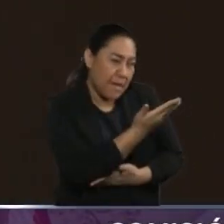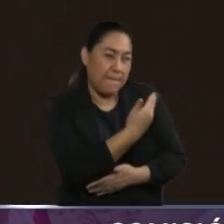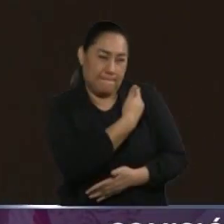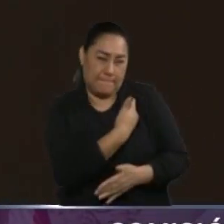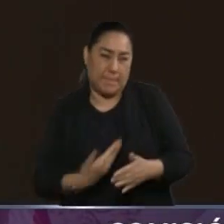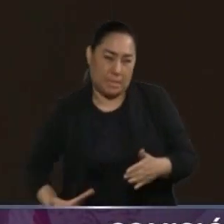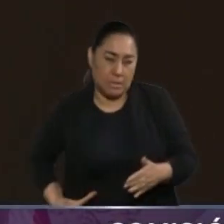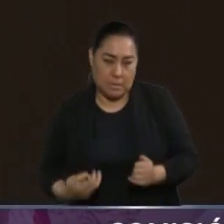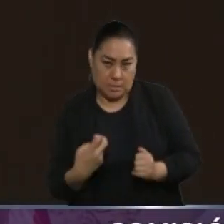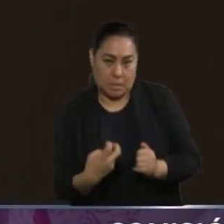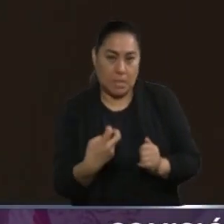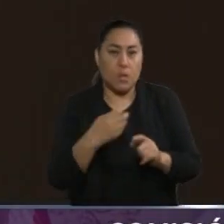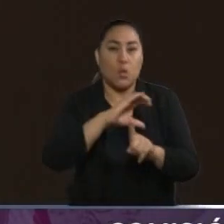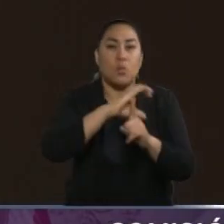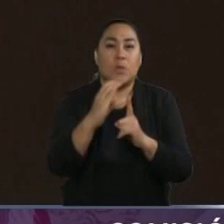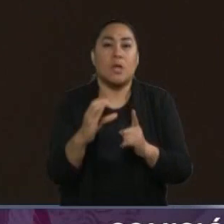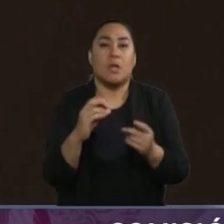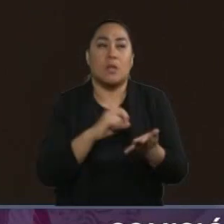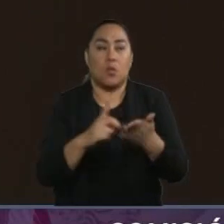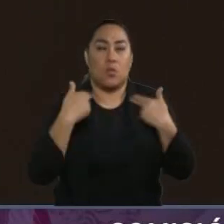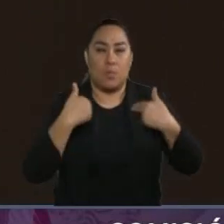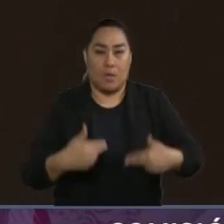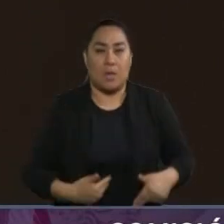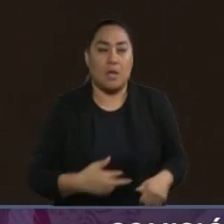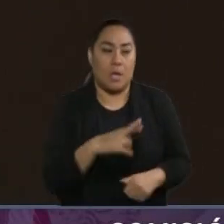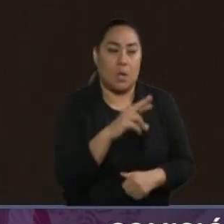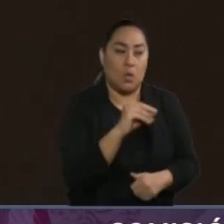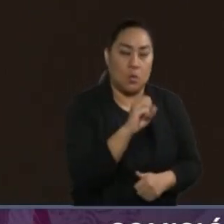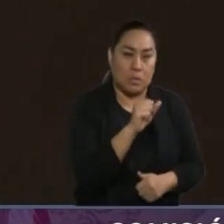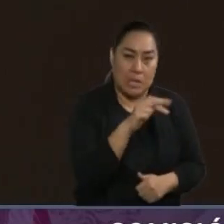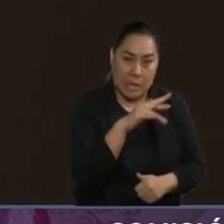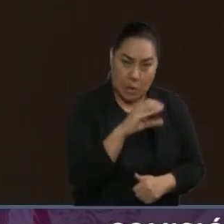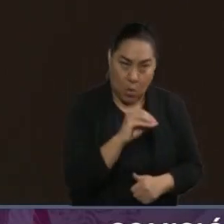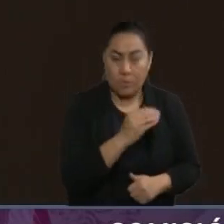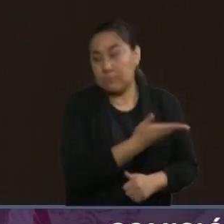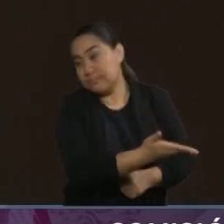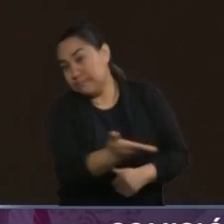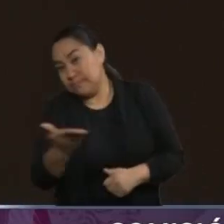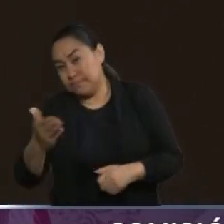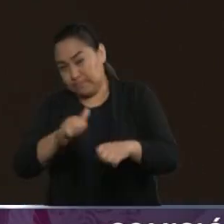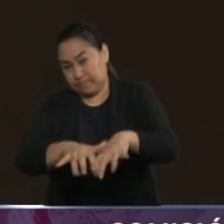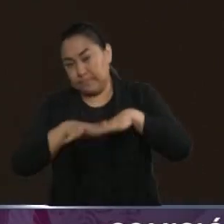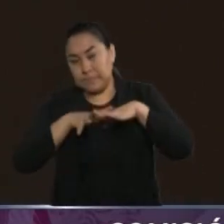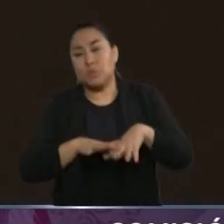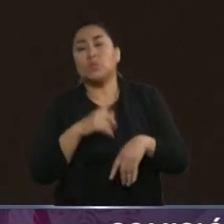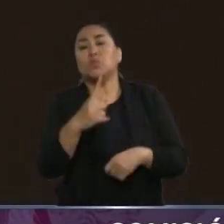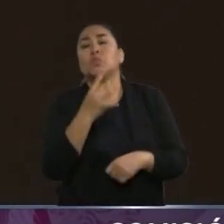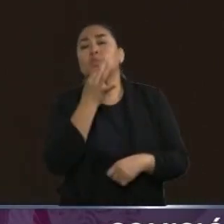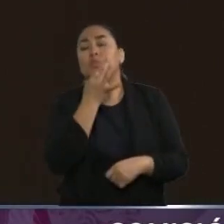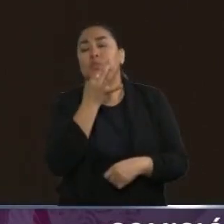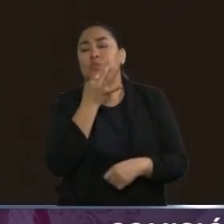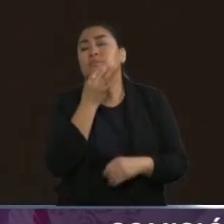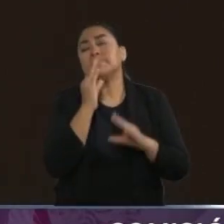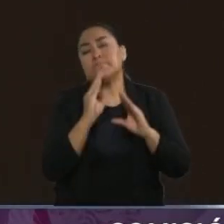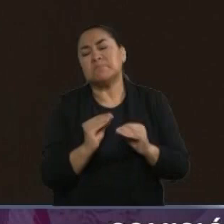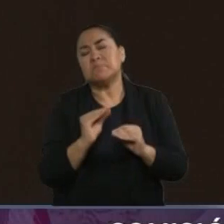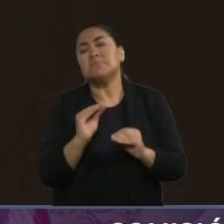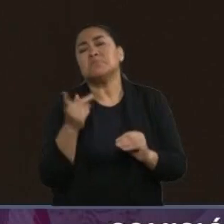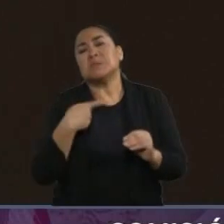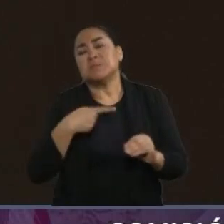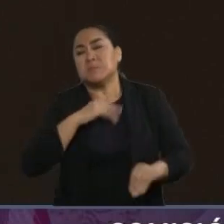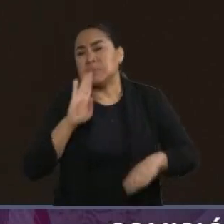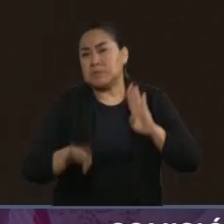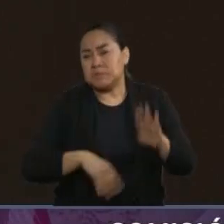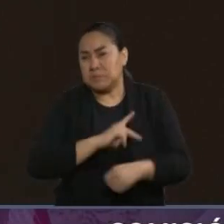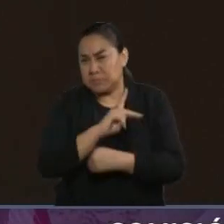la comisión de Derechos Humanos Rosario piedra y al pleno Un minuto de silencio por las víctimas mortales de este país